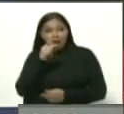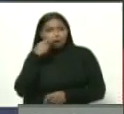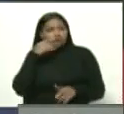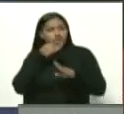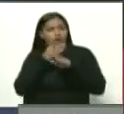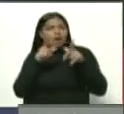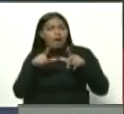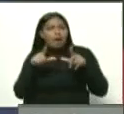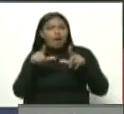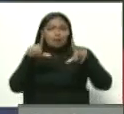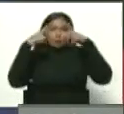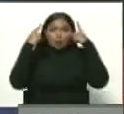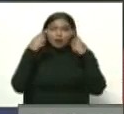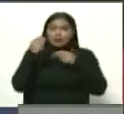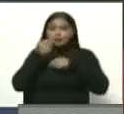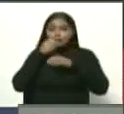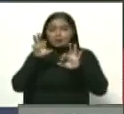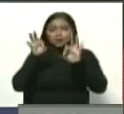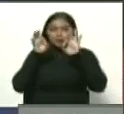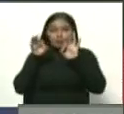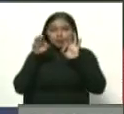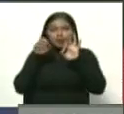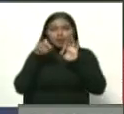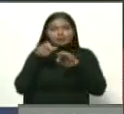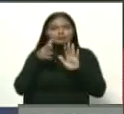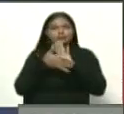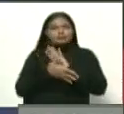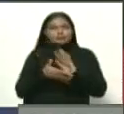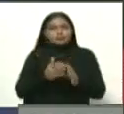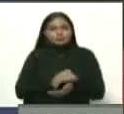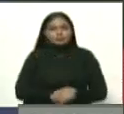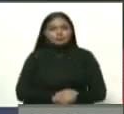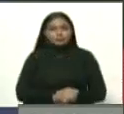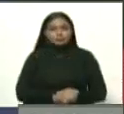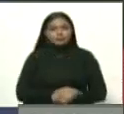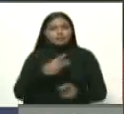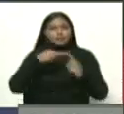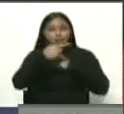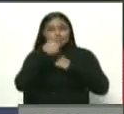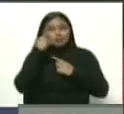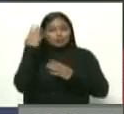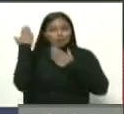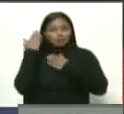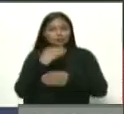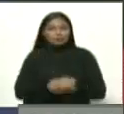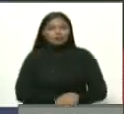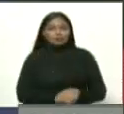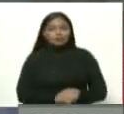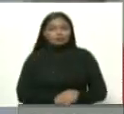y nos trae una entrevista exclusiva de 360. Veamos.